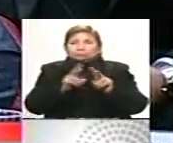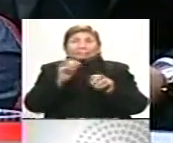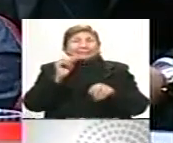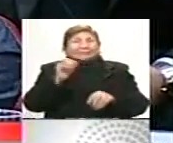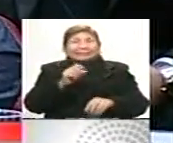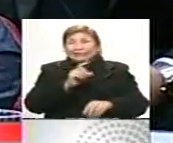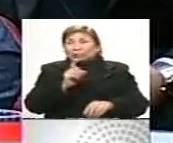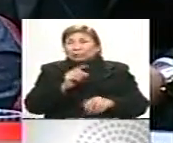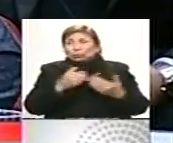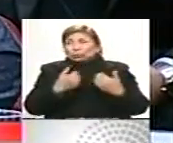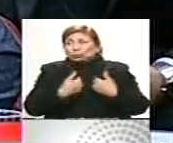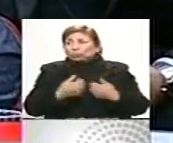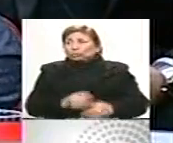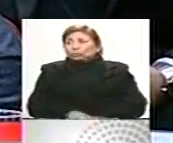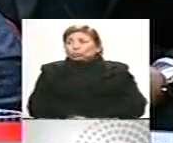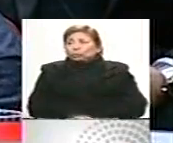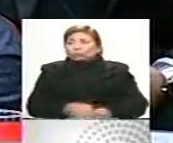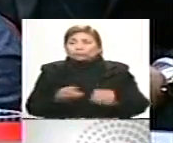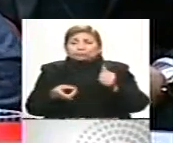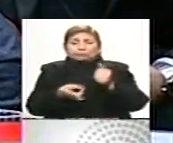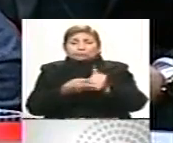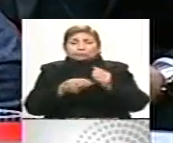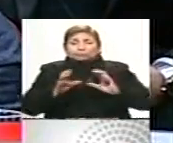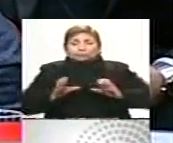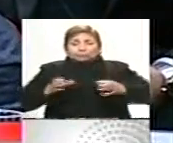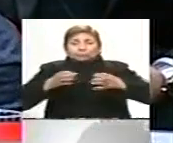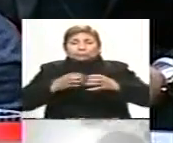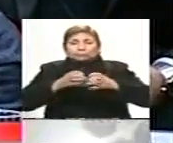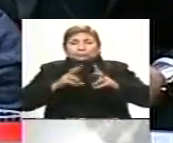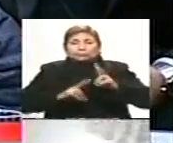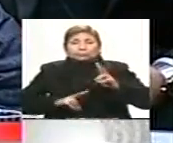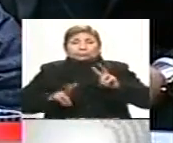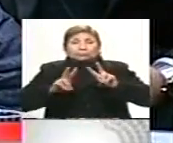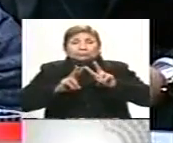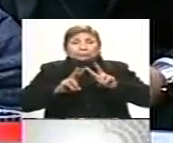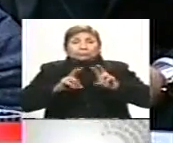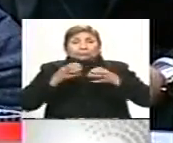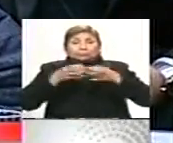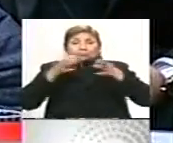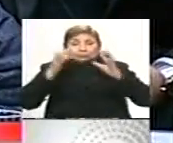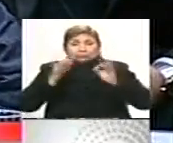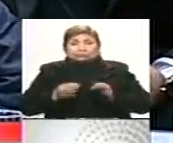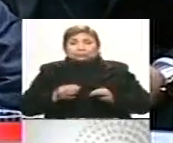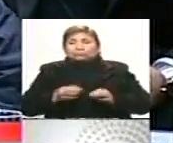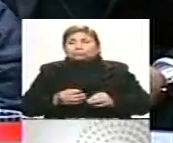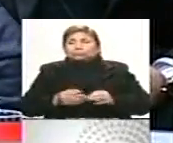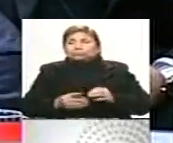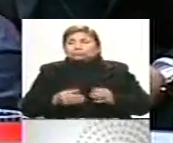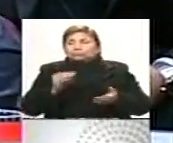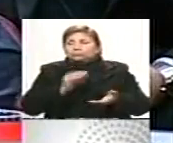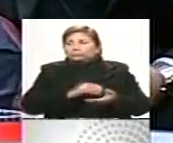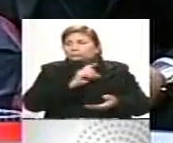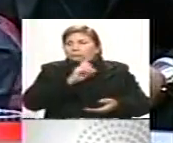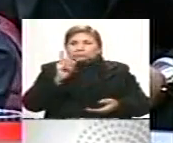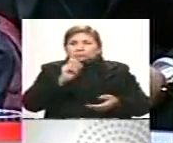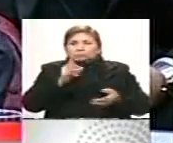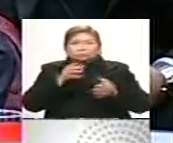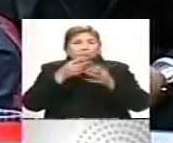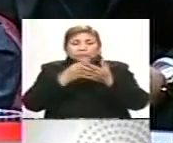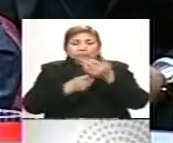sin un gabinete válidamente constituido. Repito, no hay pedido